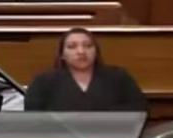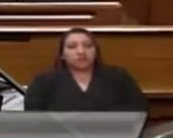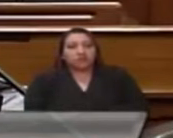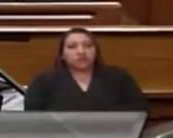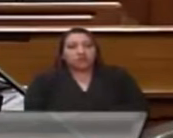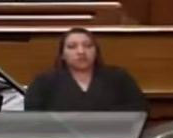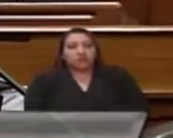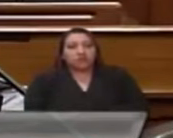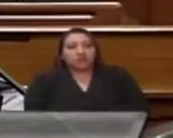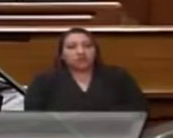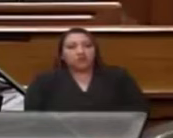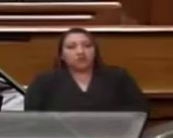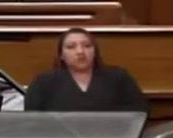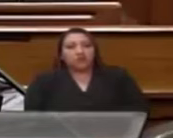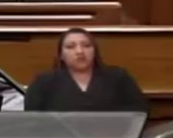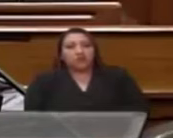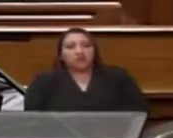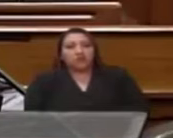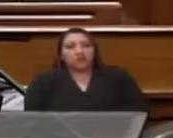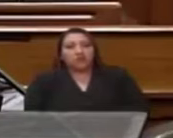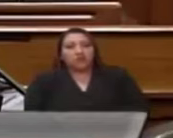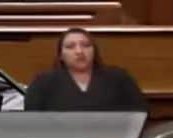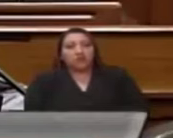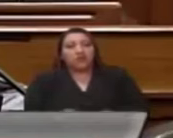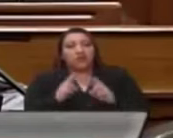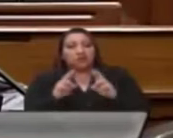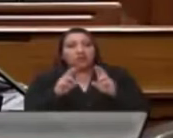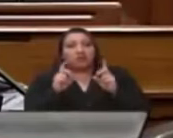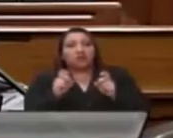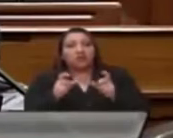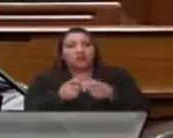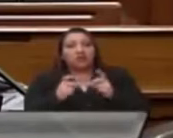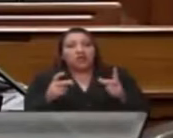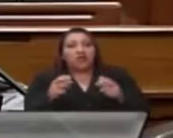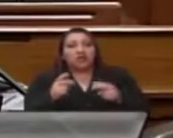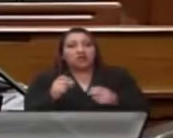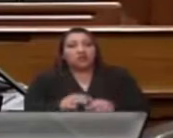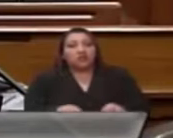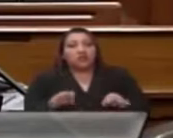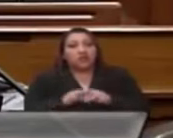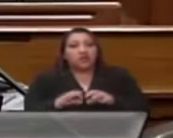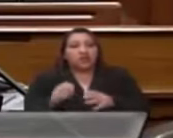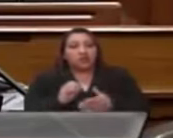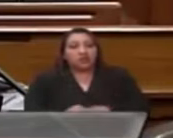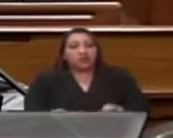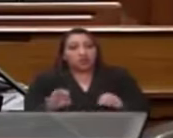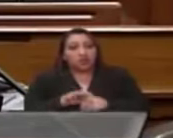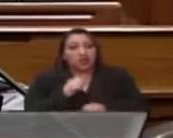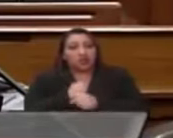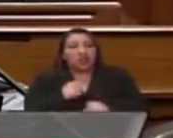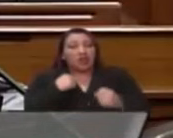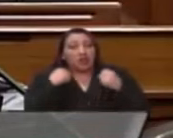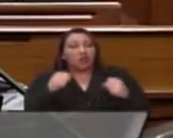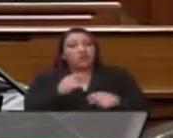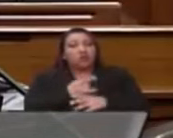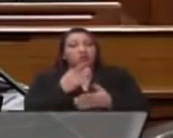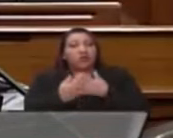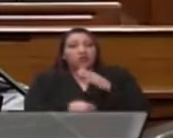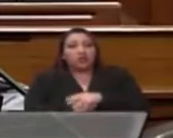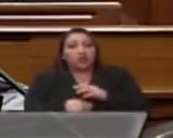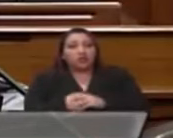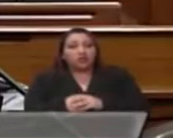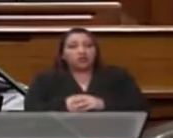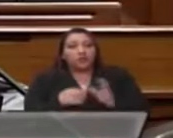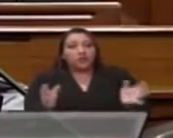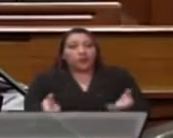Galarreta y de otros parlamentarios en la misma línea, quiero señalar que haremos más efectiva la lucha contra la corrupción,